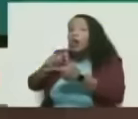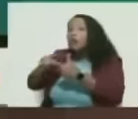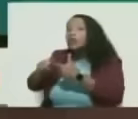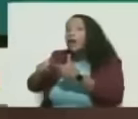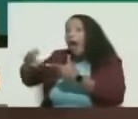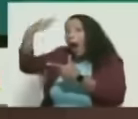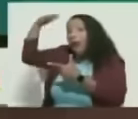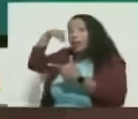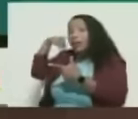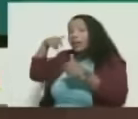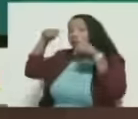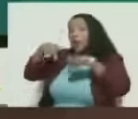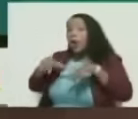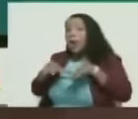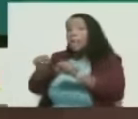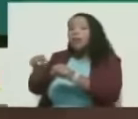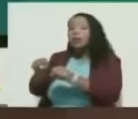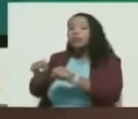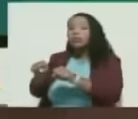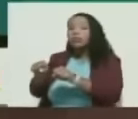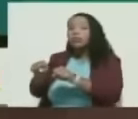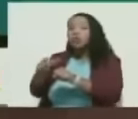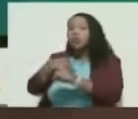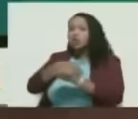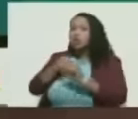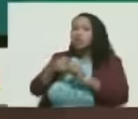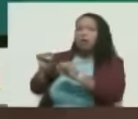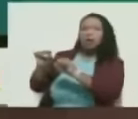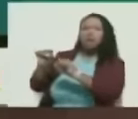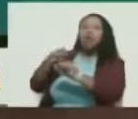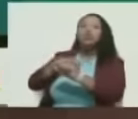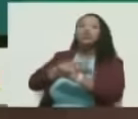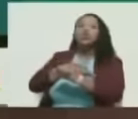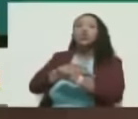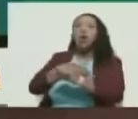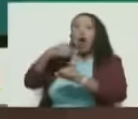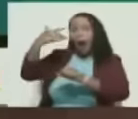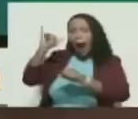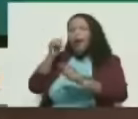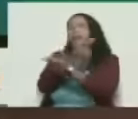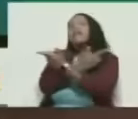los imperios de hoy. Nosotros estamos resueltos a ser libres.